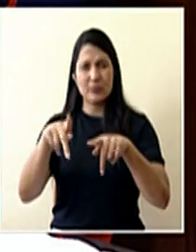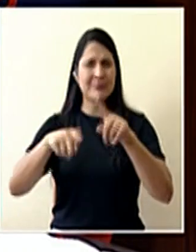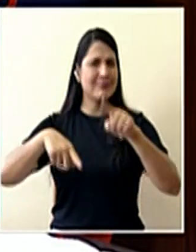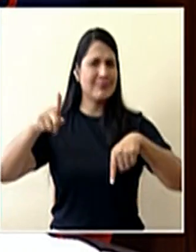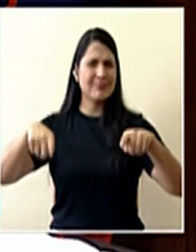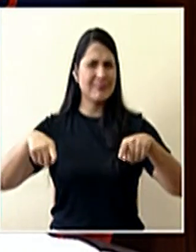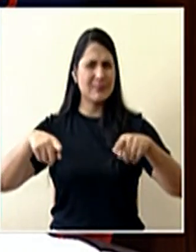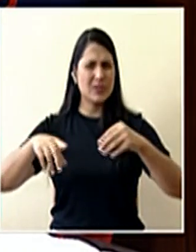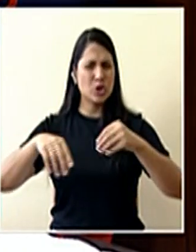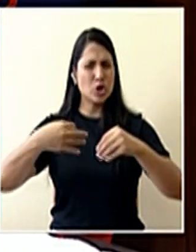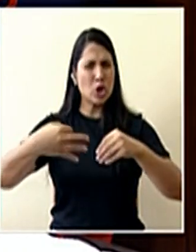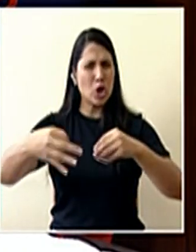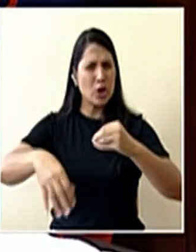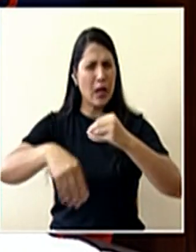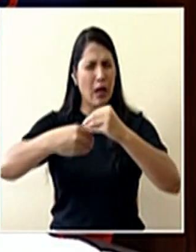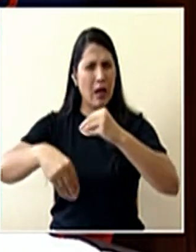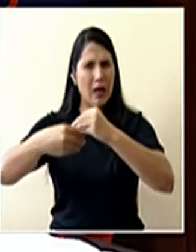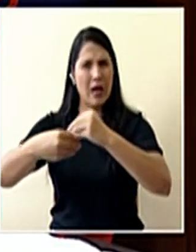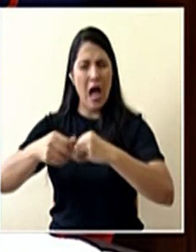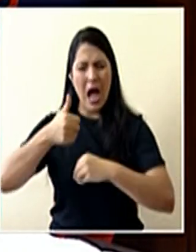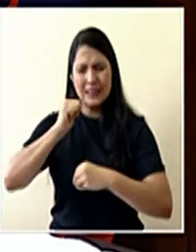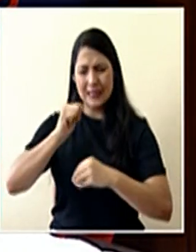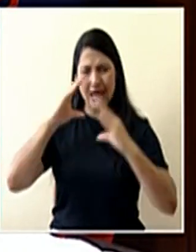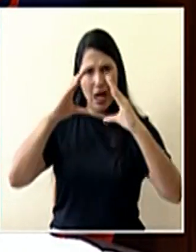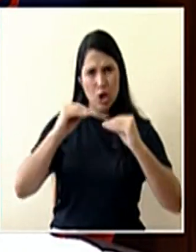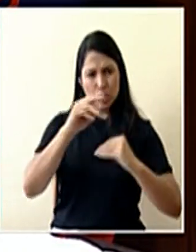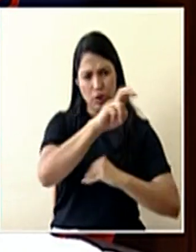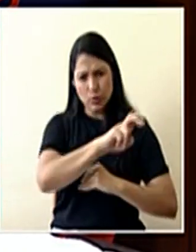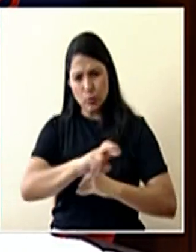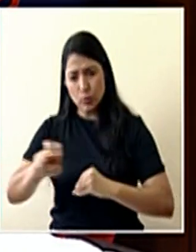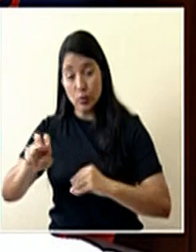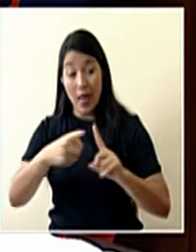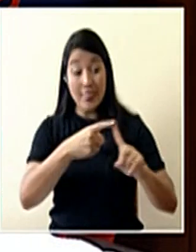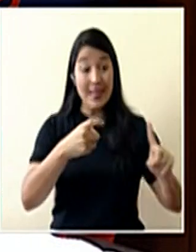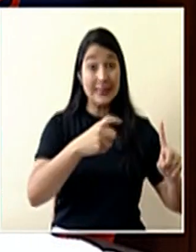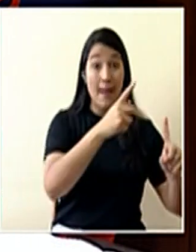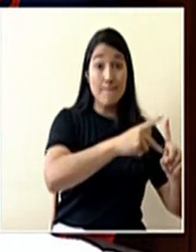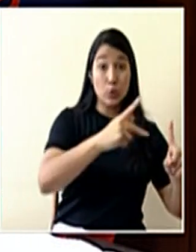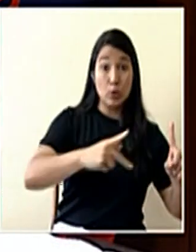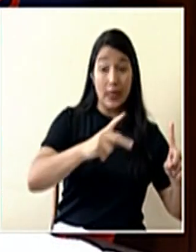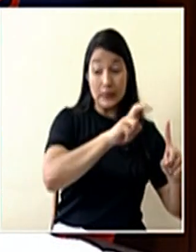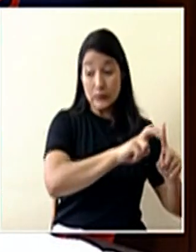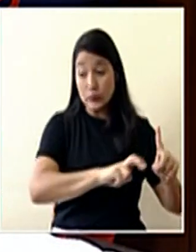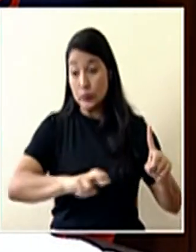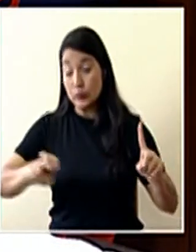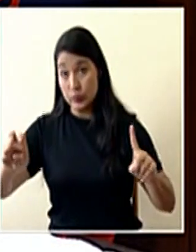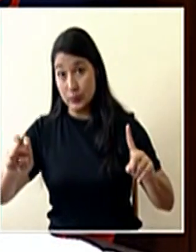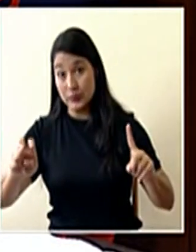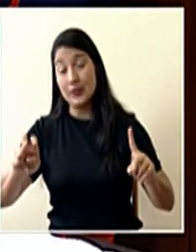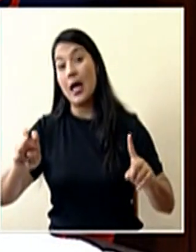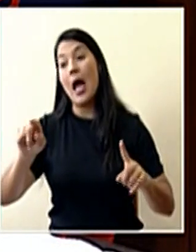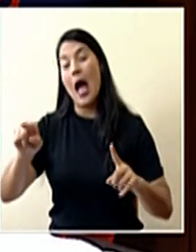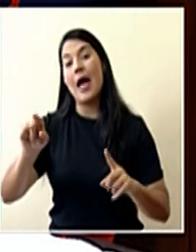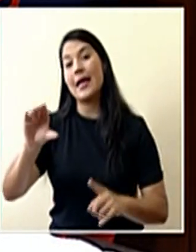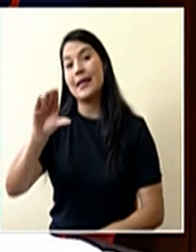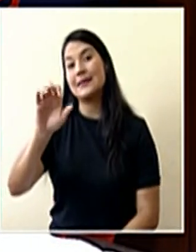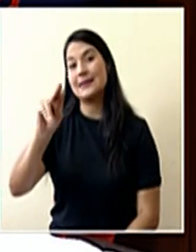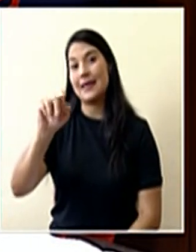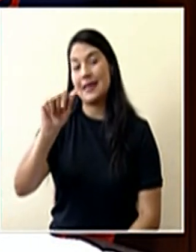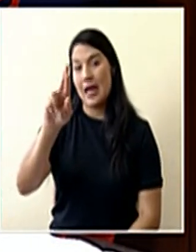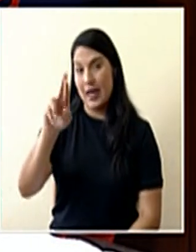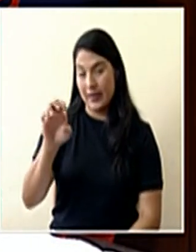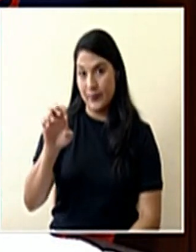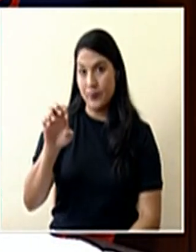hecho, anoche se dio un traslado de un paciente de Punta Arenas, en donde personal del Senare colaboró en el traslado, pero el paciente se trasladó al Hospital